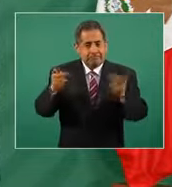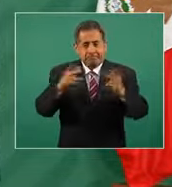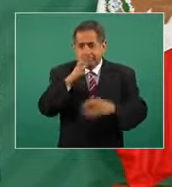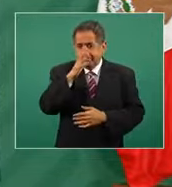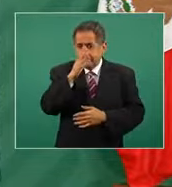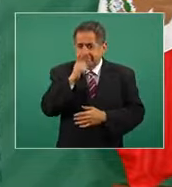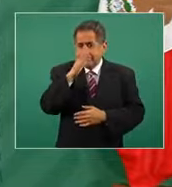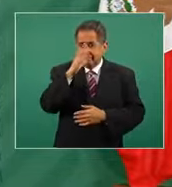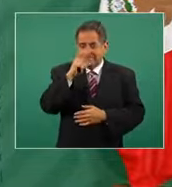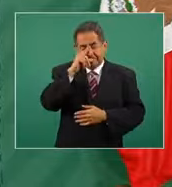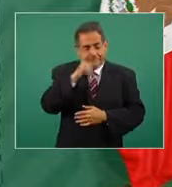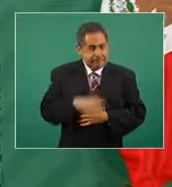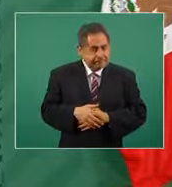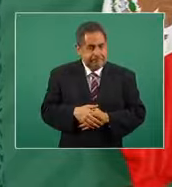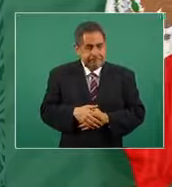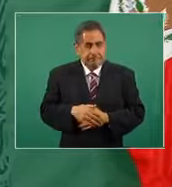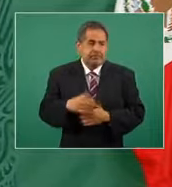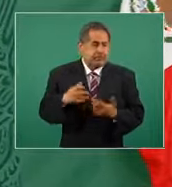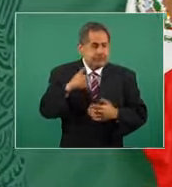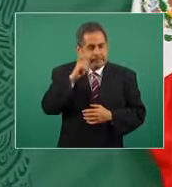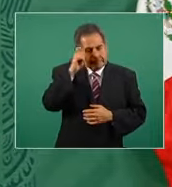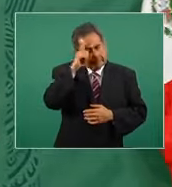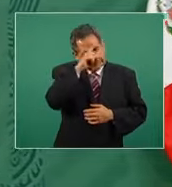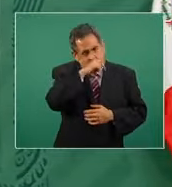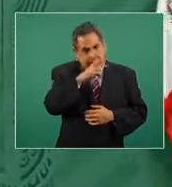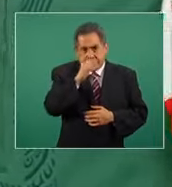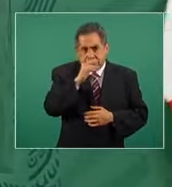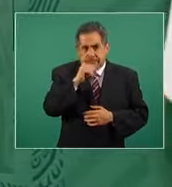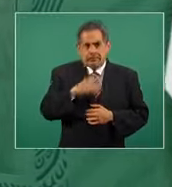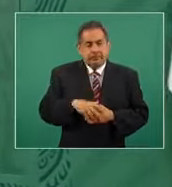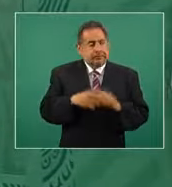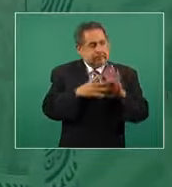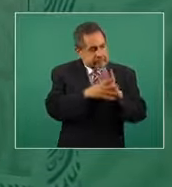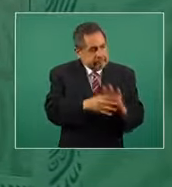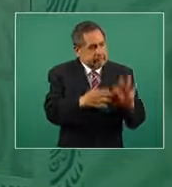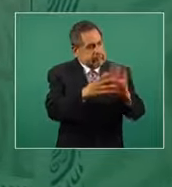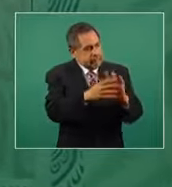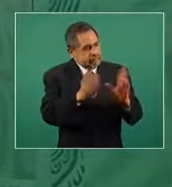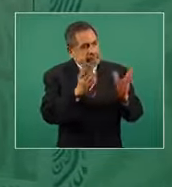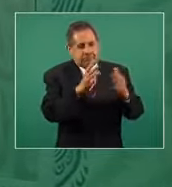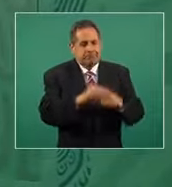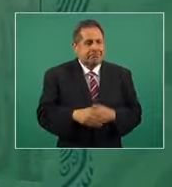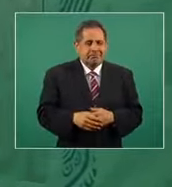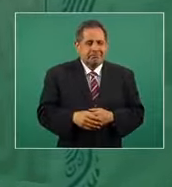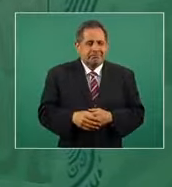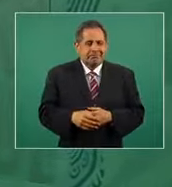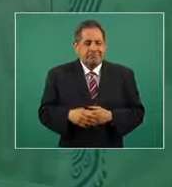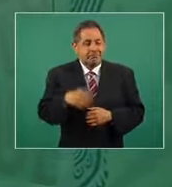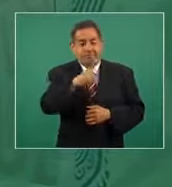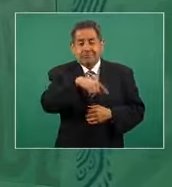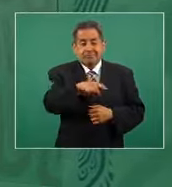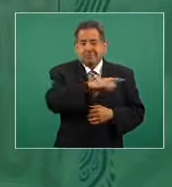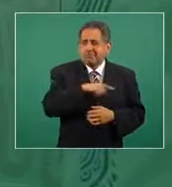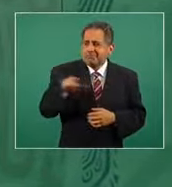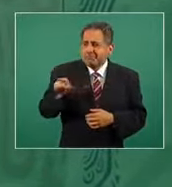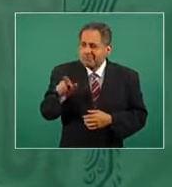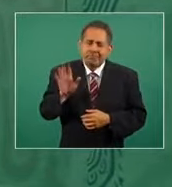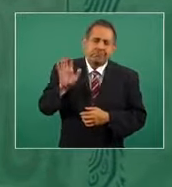Y me cuesta trabajo también convencerlos, porque ya nadie quiere,